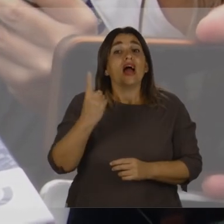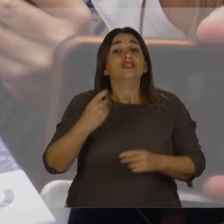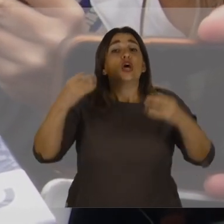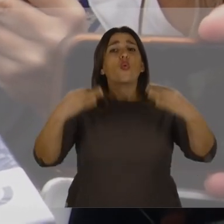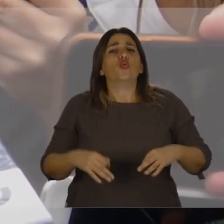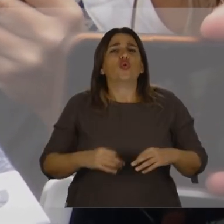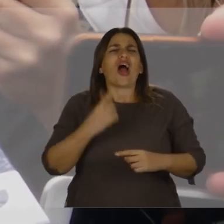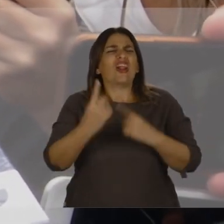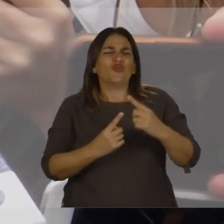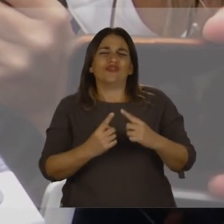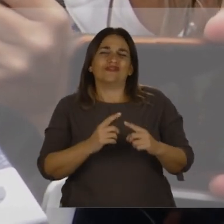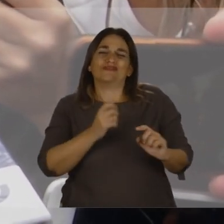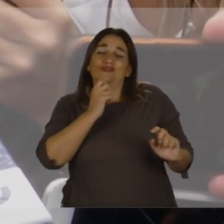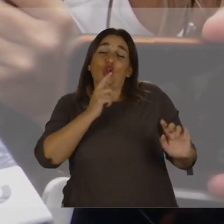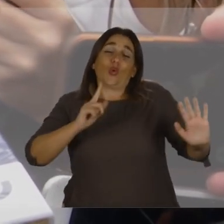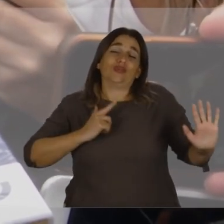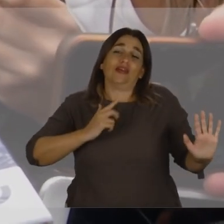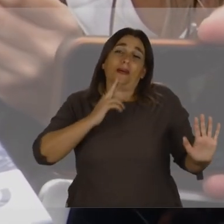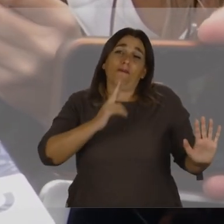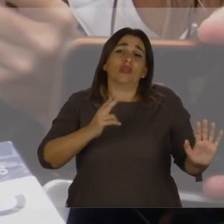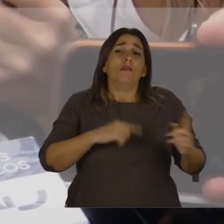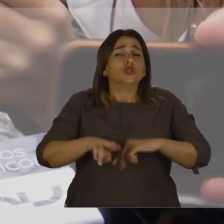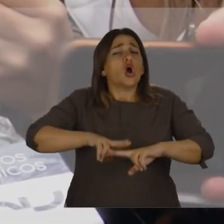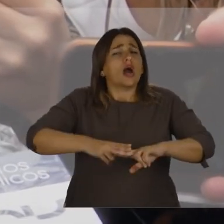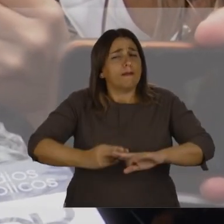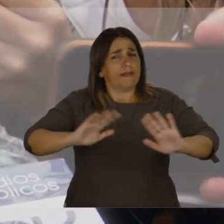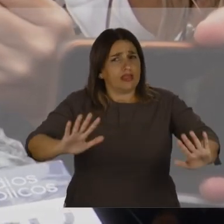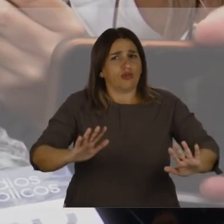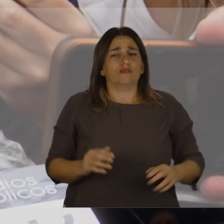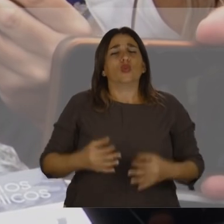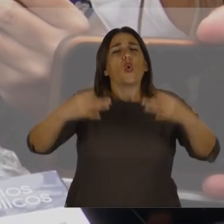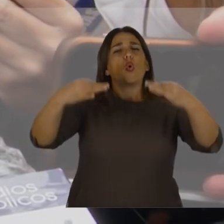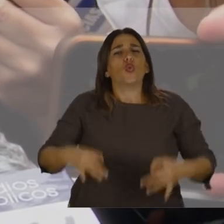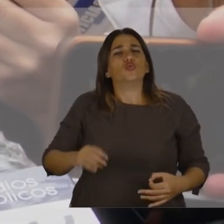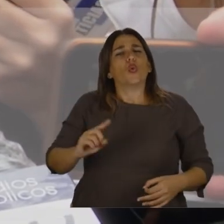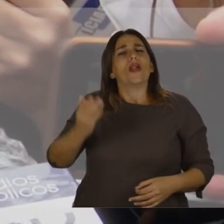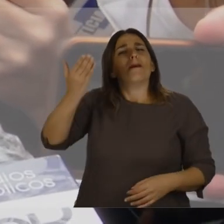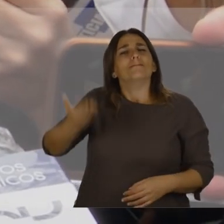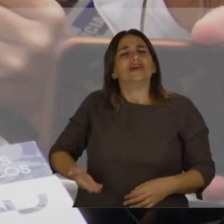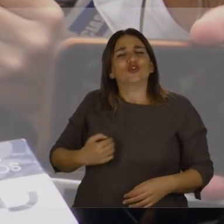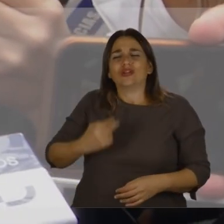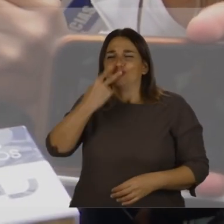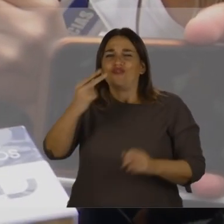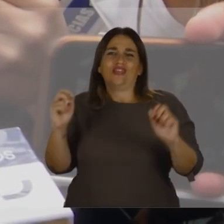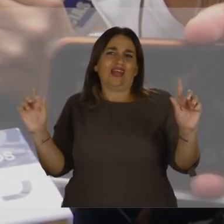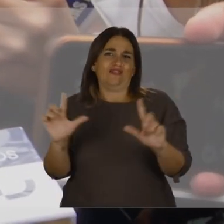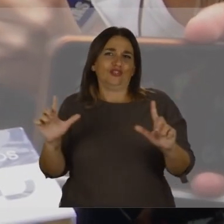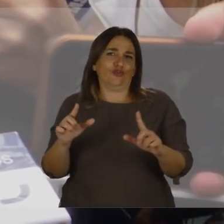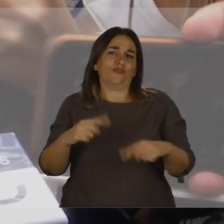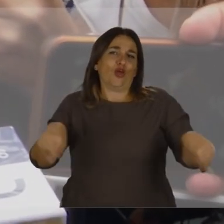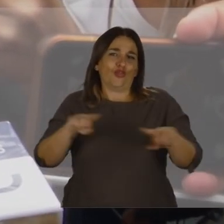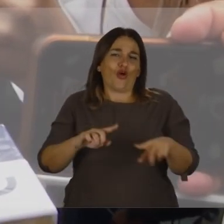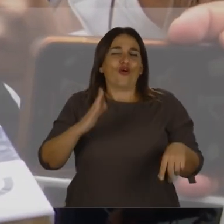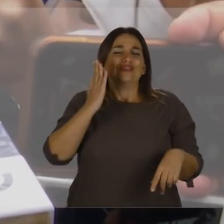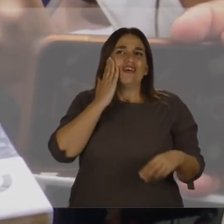Ayer, a alguno quizá no le gustó mucho, pero yo repetí algo que dijo una persona estos días en los medios.